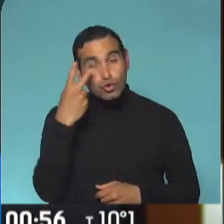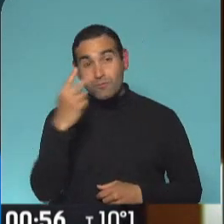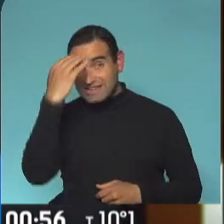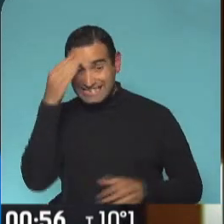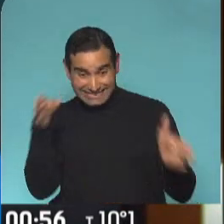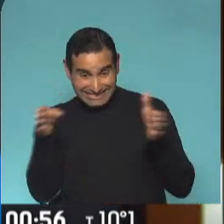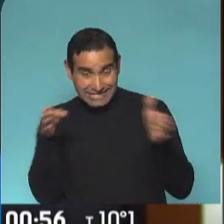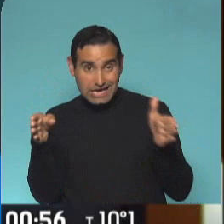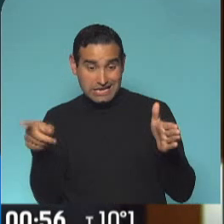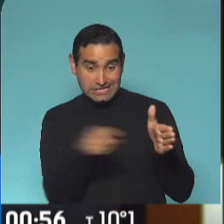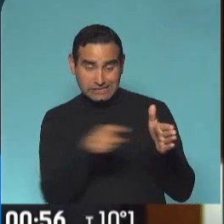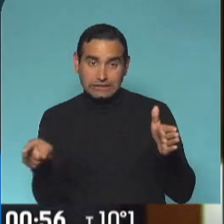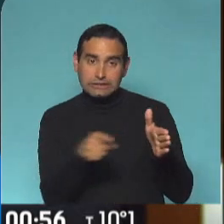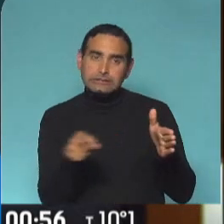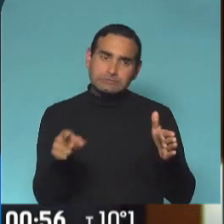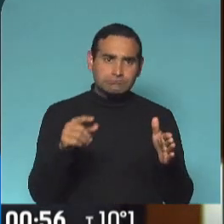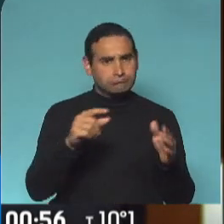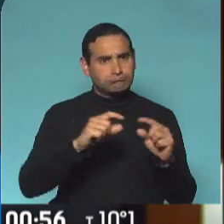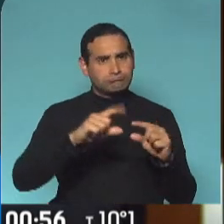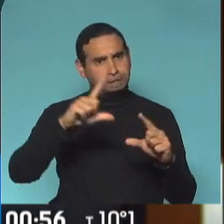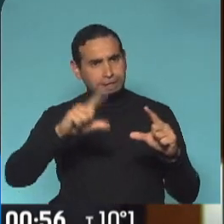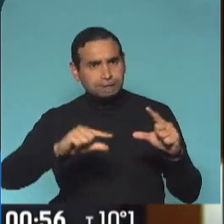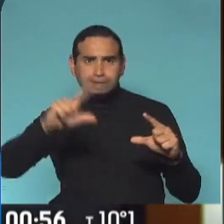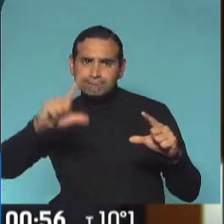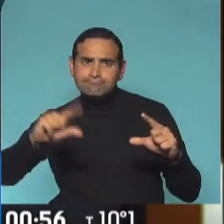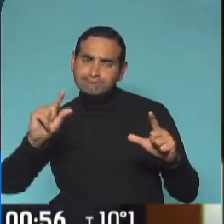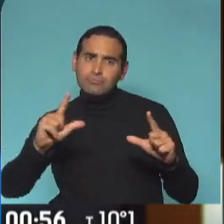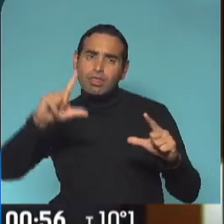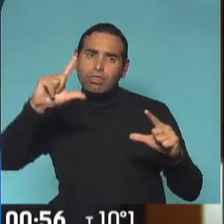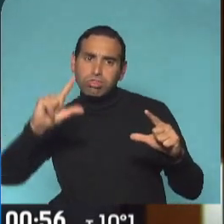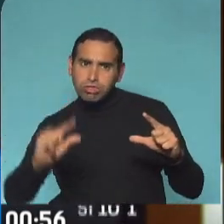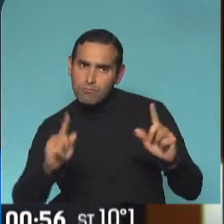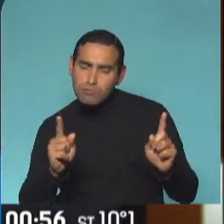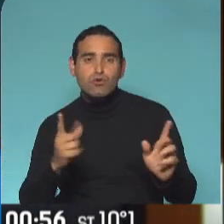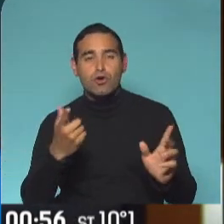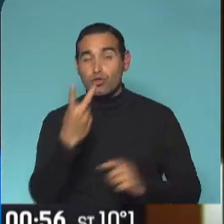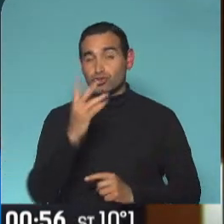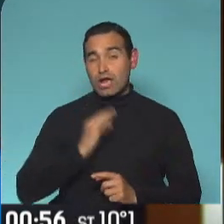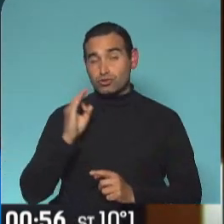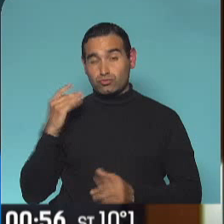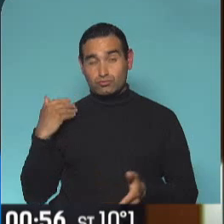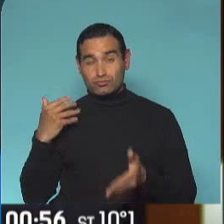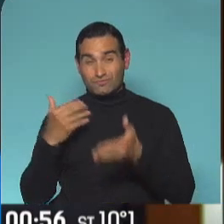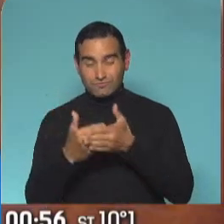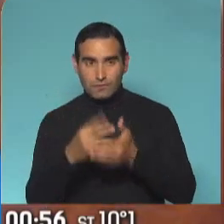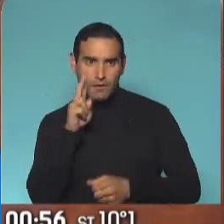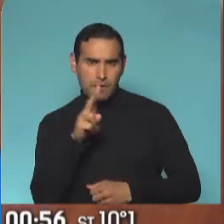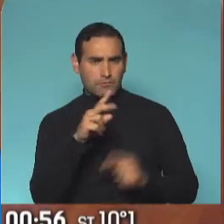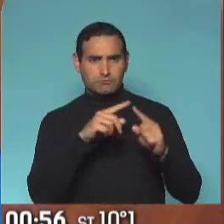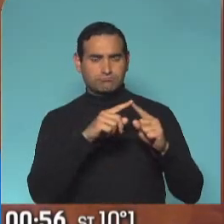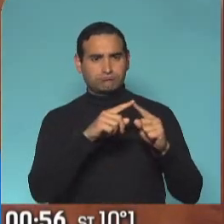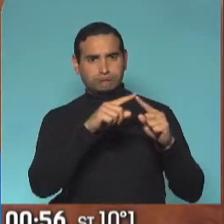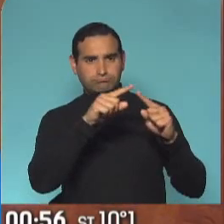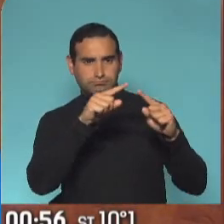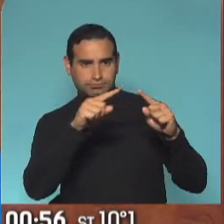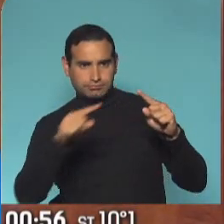2008-2015, hay con alternancia, crecimiento, pero también decrecimiento, y en los últimos 2 años se ve una constante en términos de